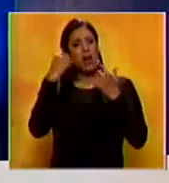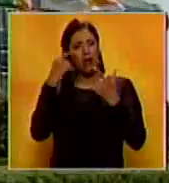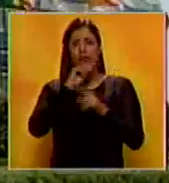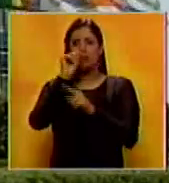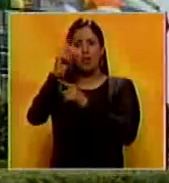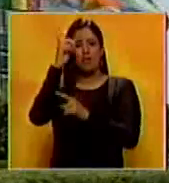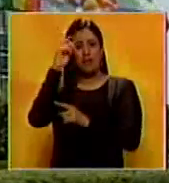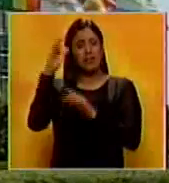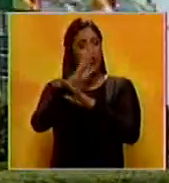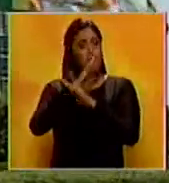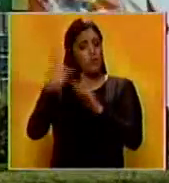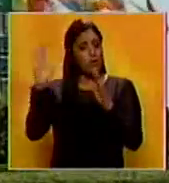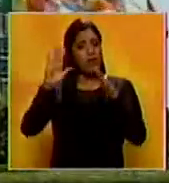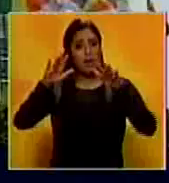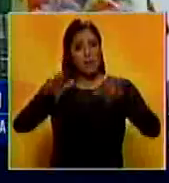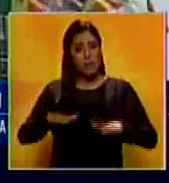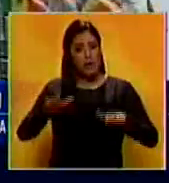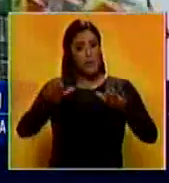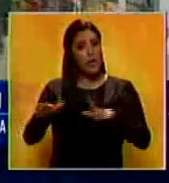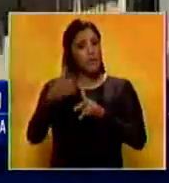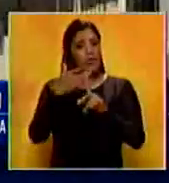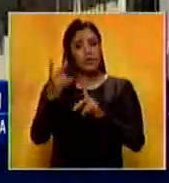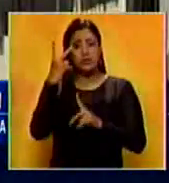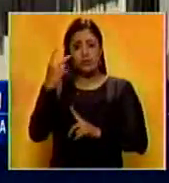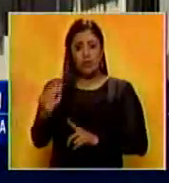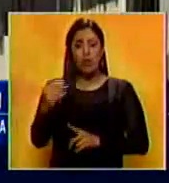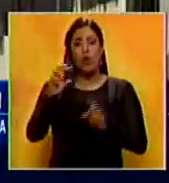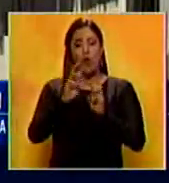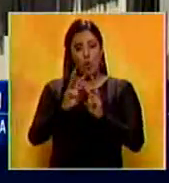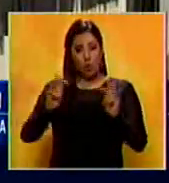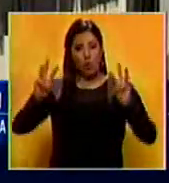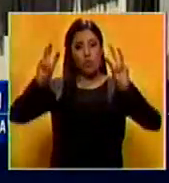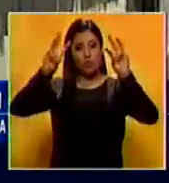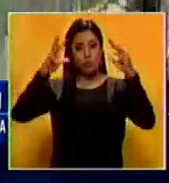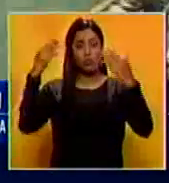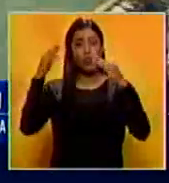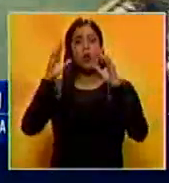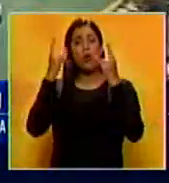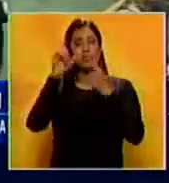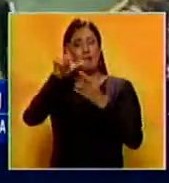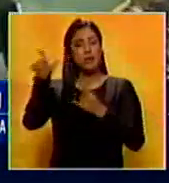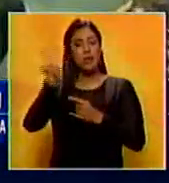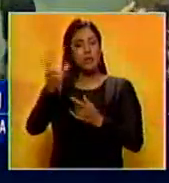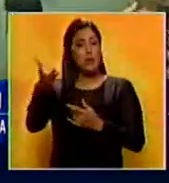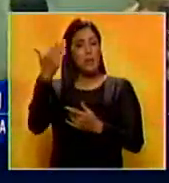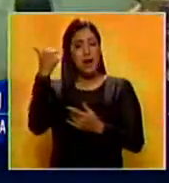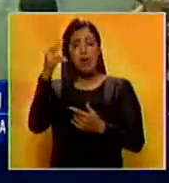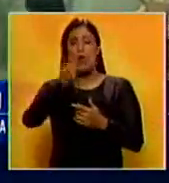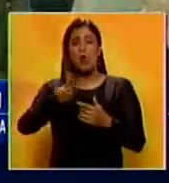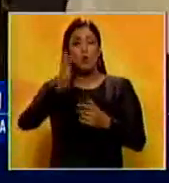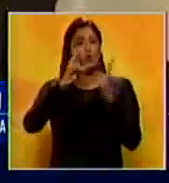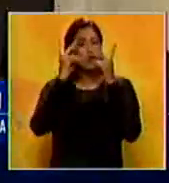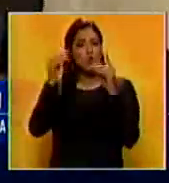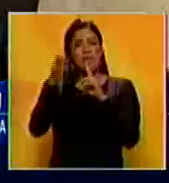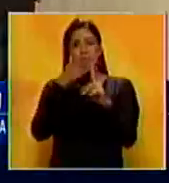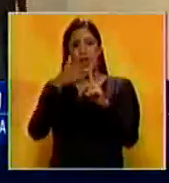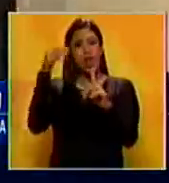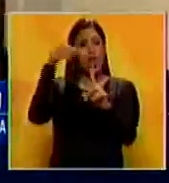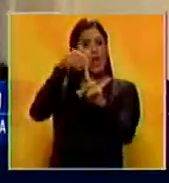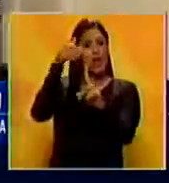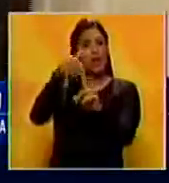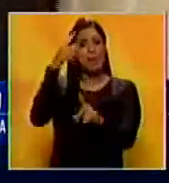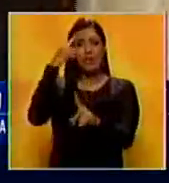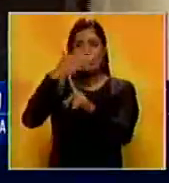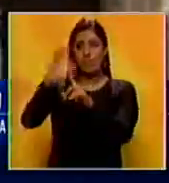exigieron el cese de la violencia la ONU urgió a los venezolanos a no usar la violencia y no acosar a